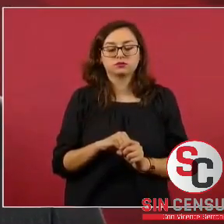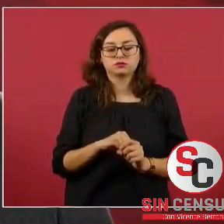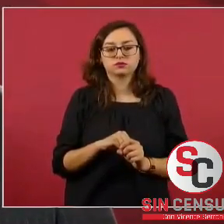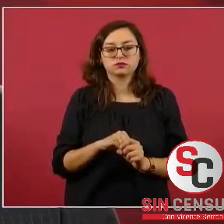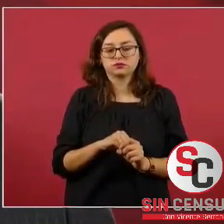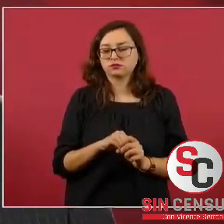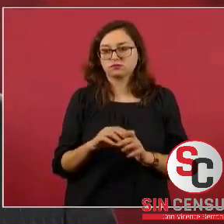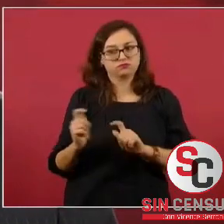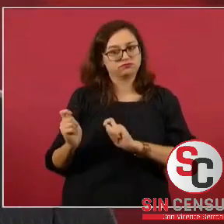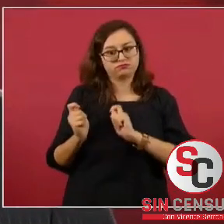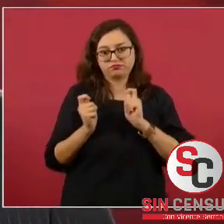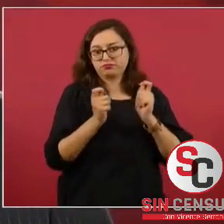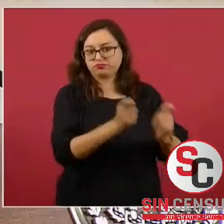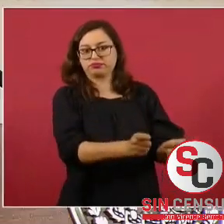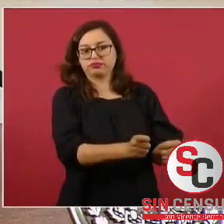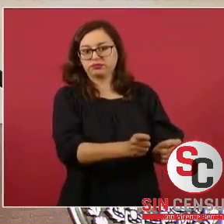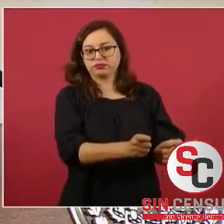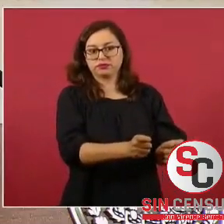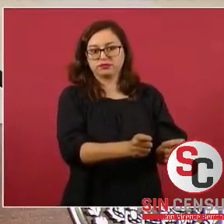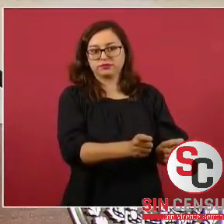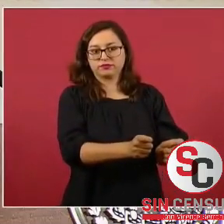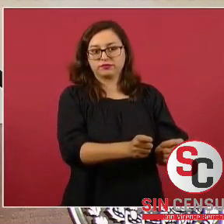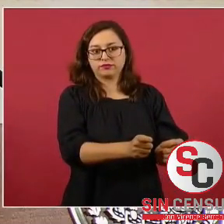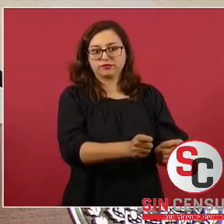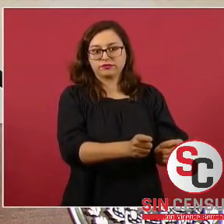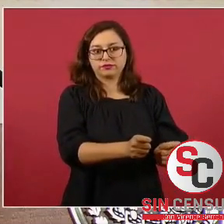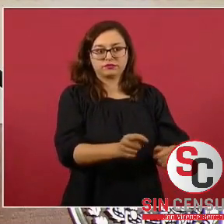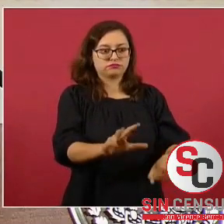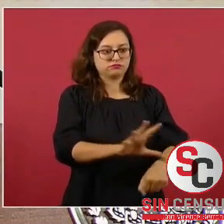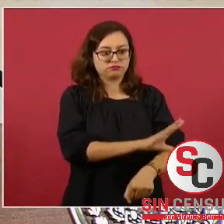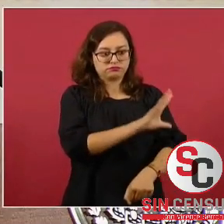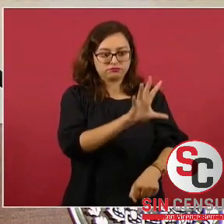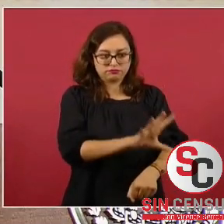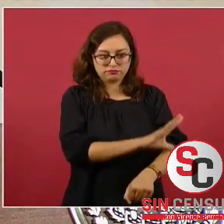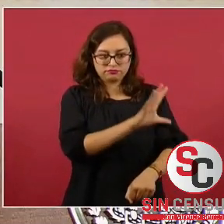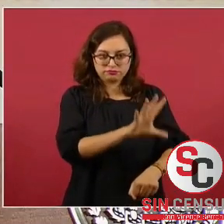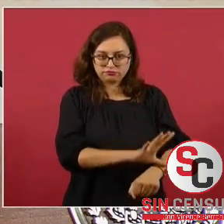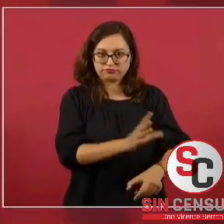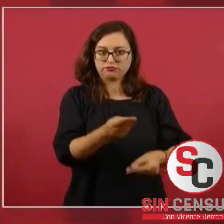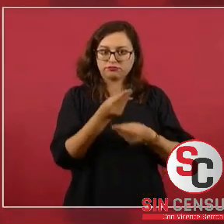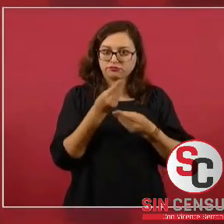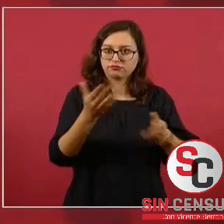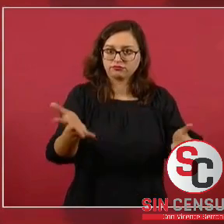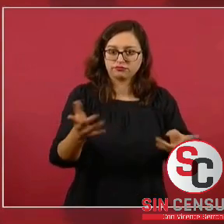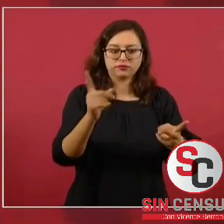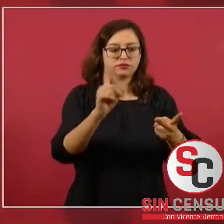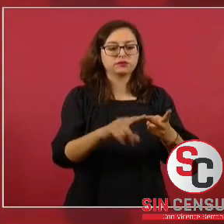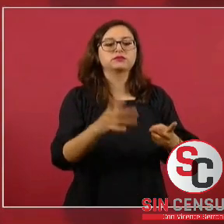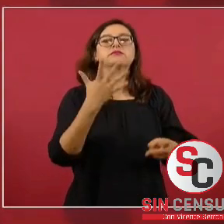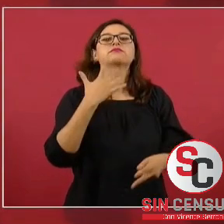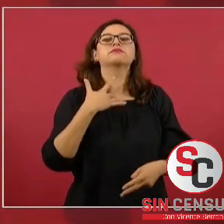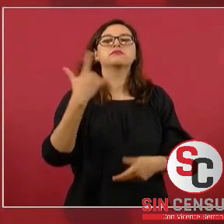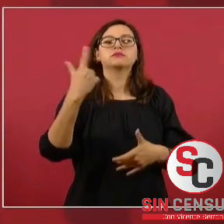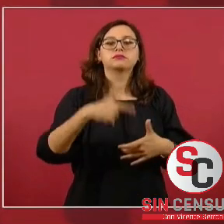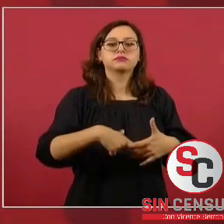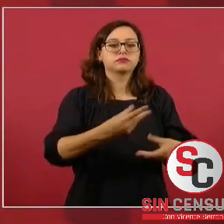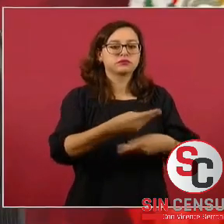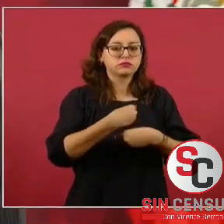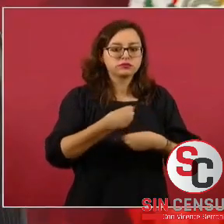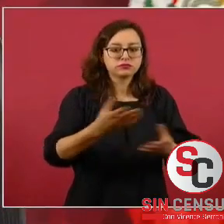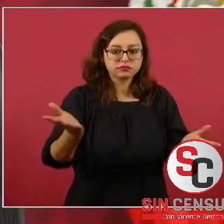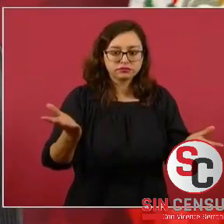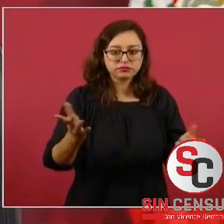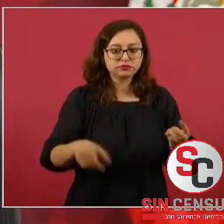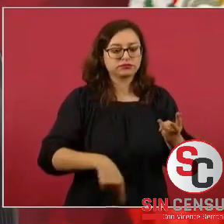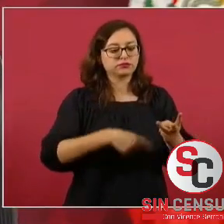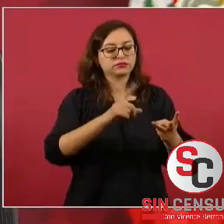ocuparan de todo, del abasto de la electricidad, del abasto de la gasolina, bueno,